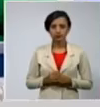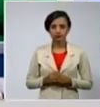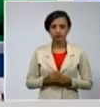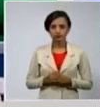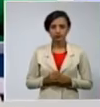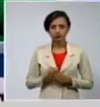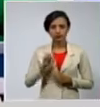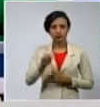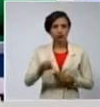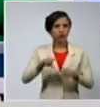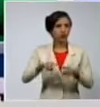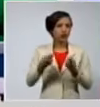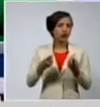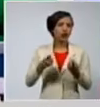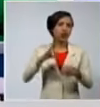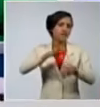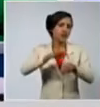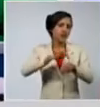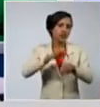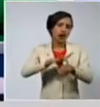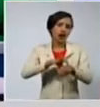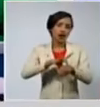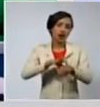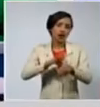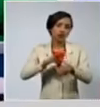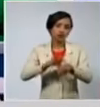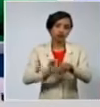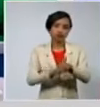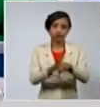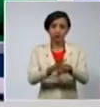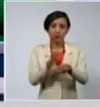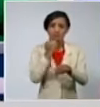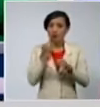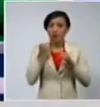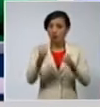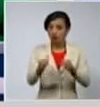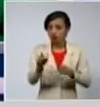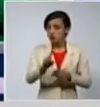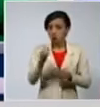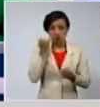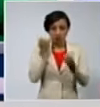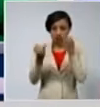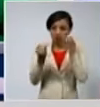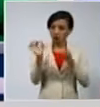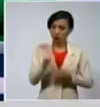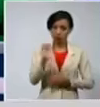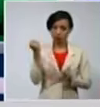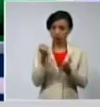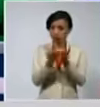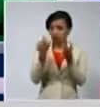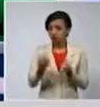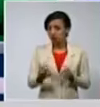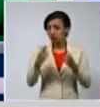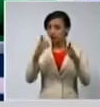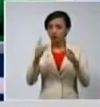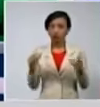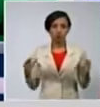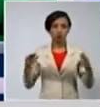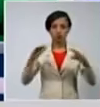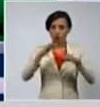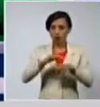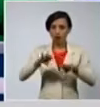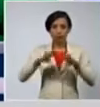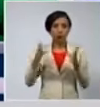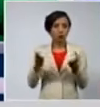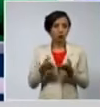cepa ha cambiado. Eso no se ha identificado, además, en el mundo. Las nuevas cepas que se han